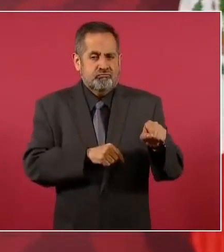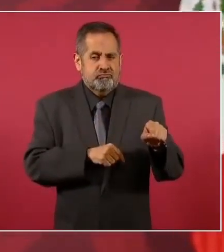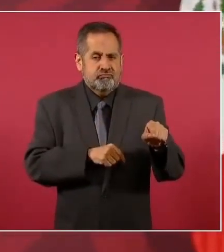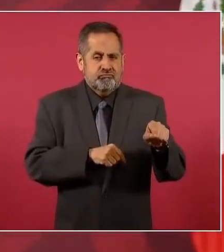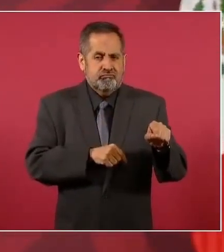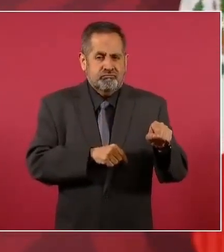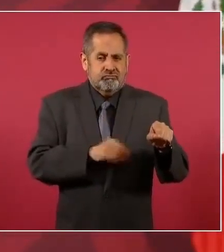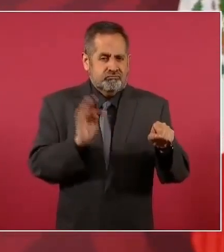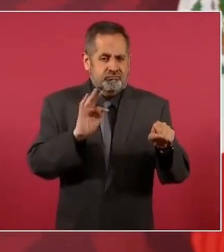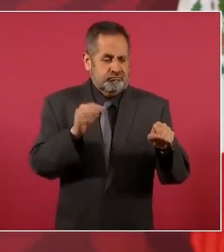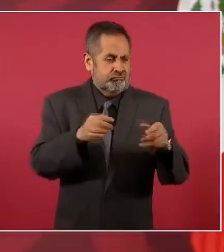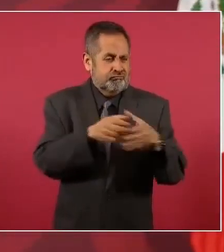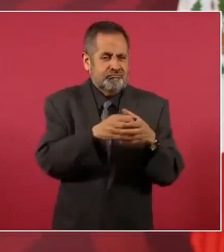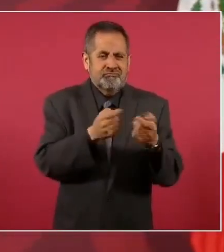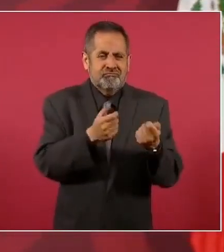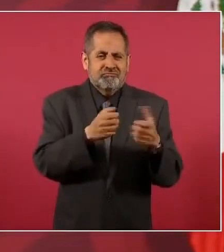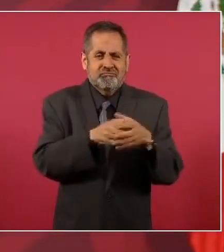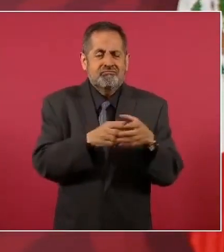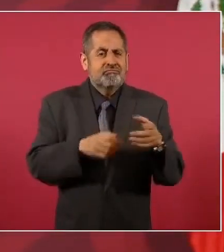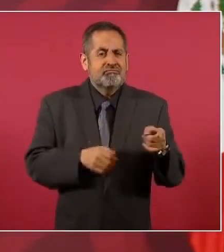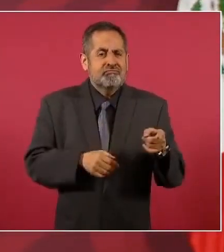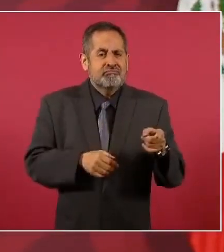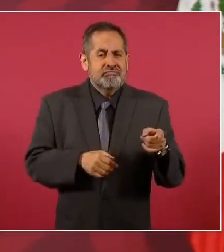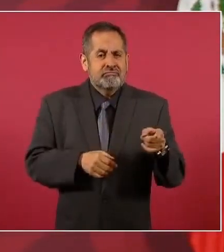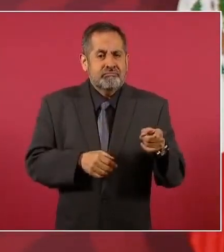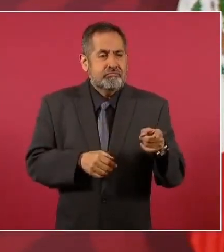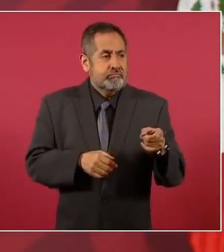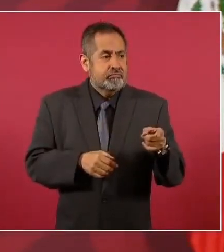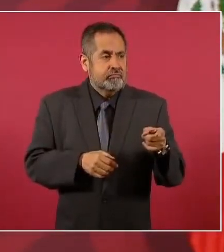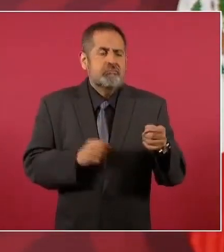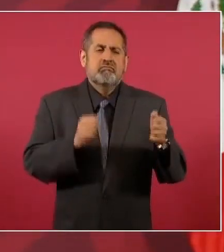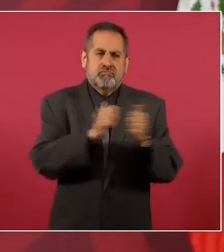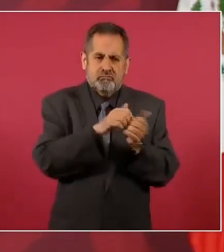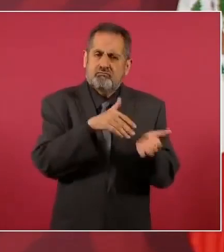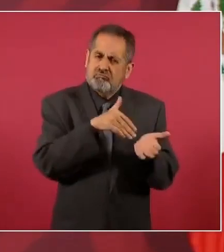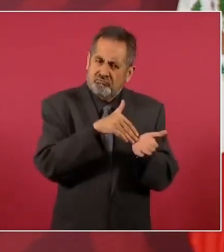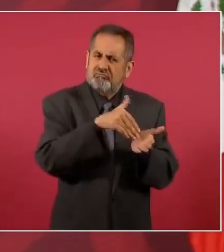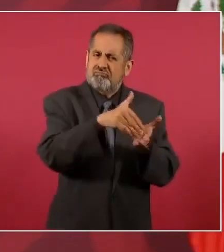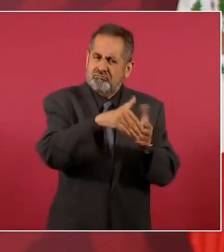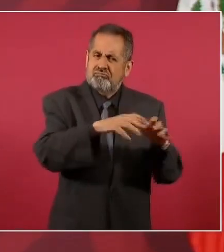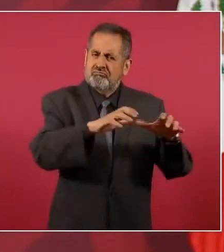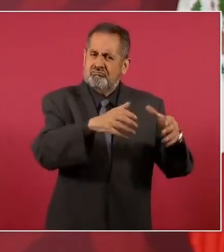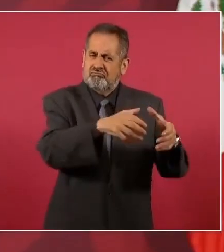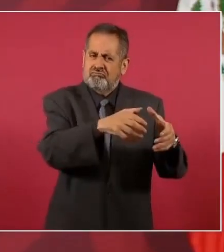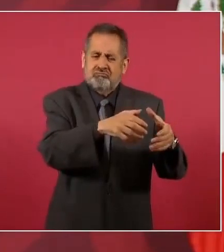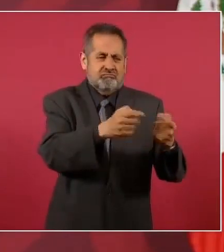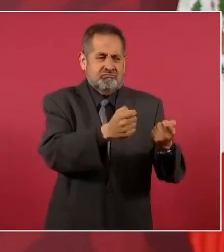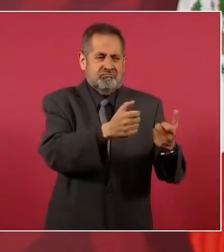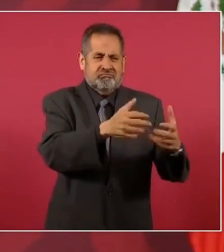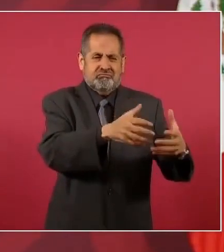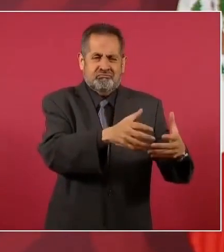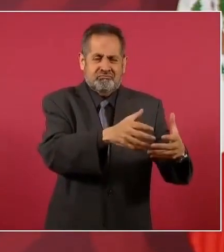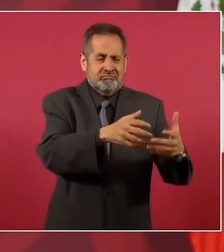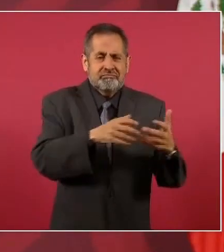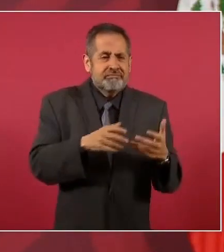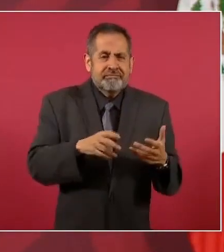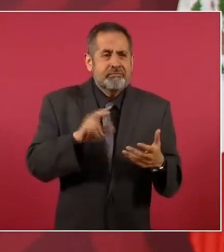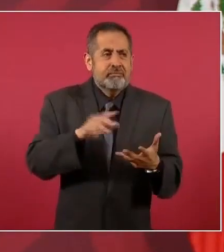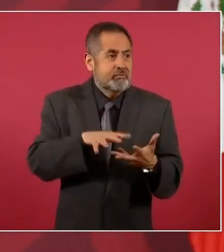si se puede decir, de millones de personas, pero no es